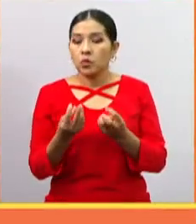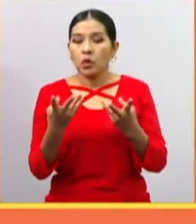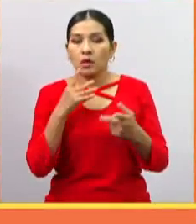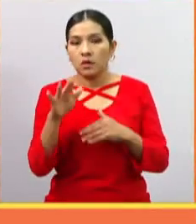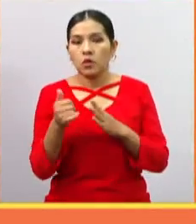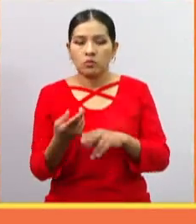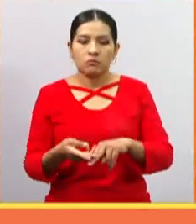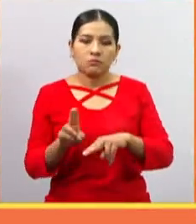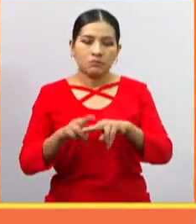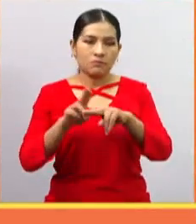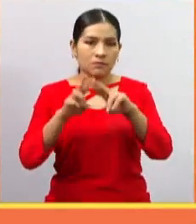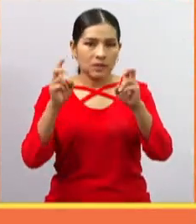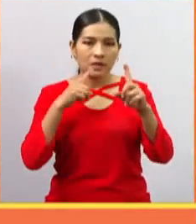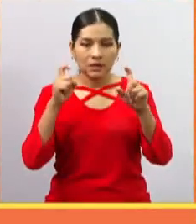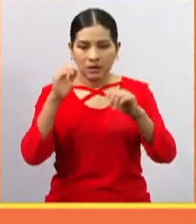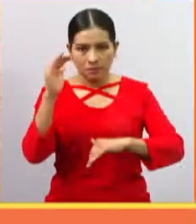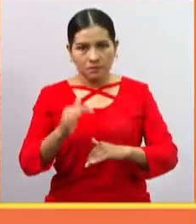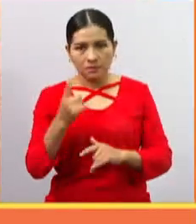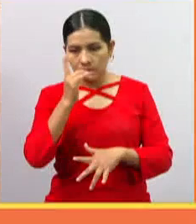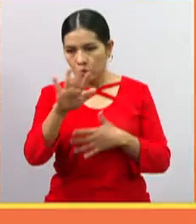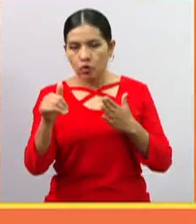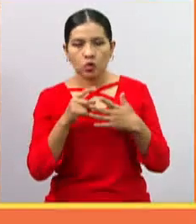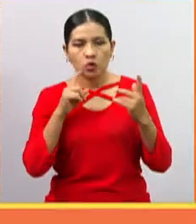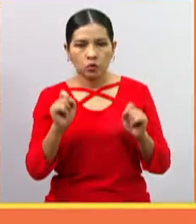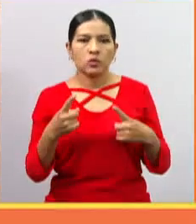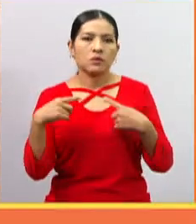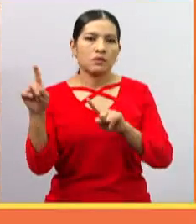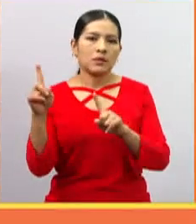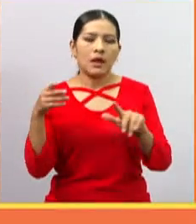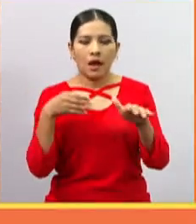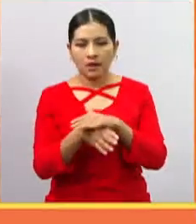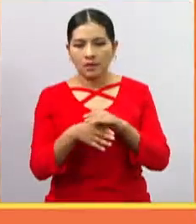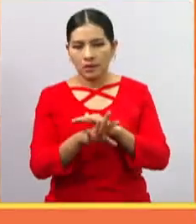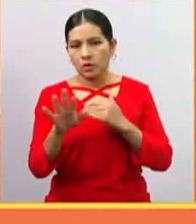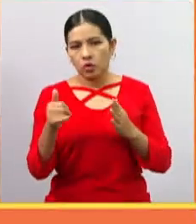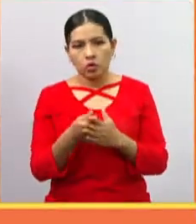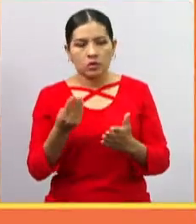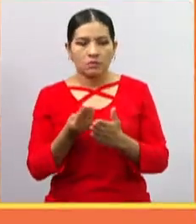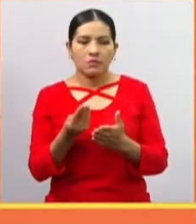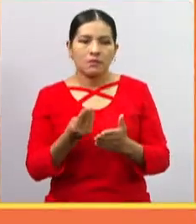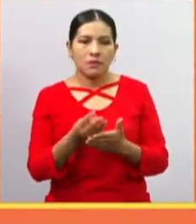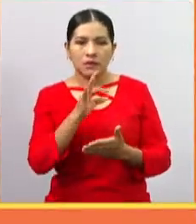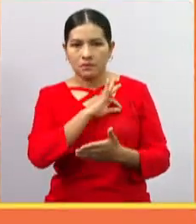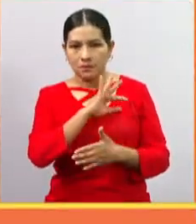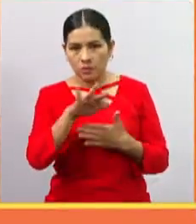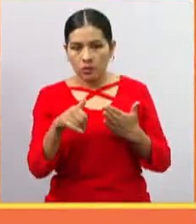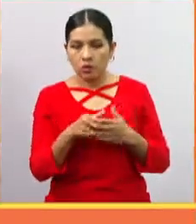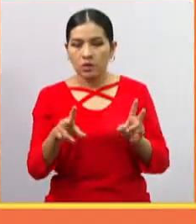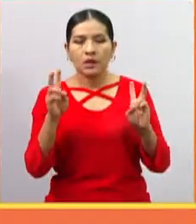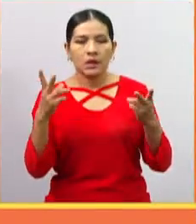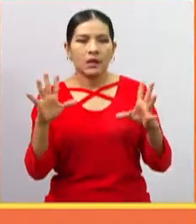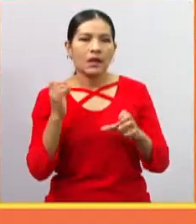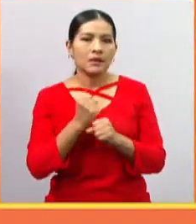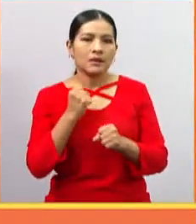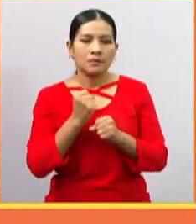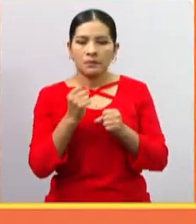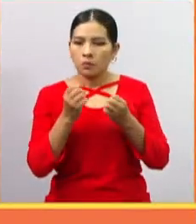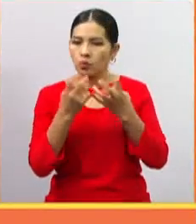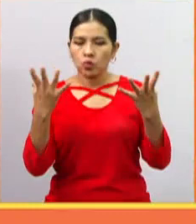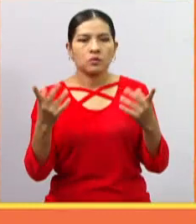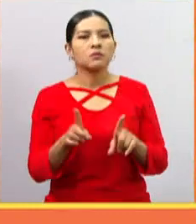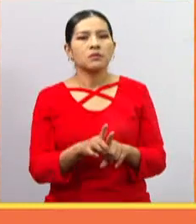considerablemente también para que todos podamos ir, para que sea accesible para todos los bolsillos. Así es. ¿No? Entonces, esto se está trabajando muchísimo